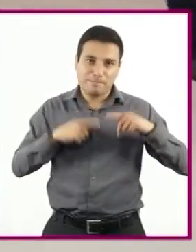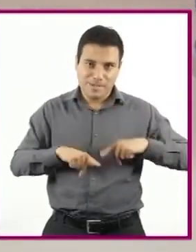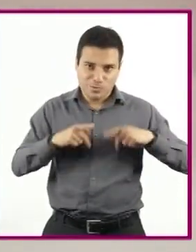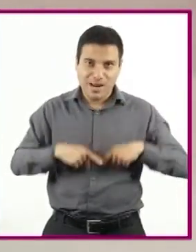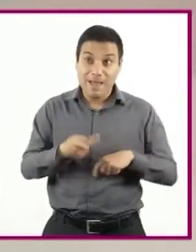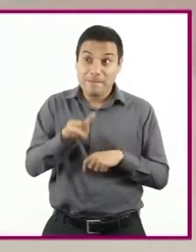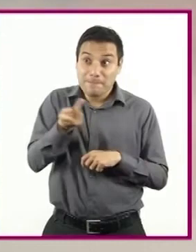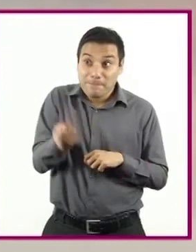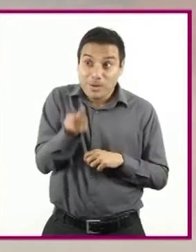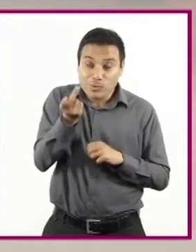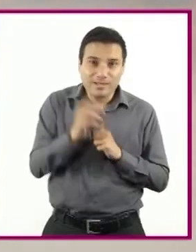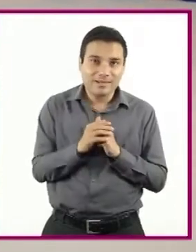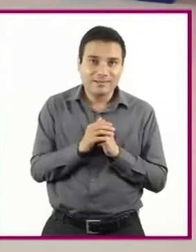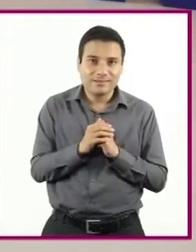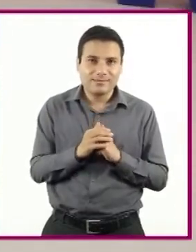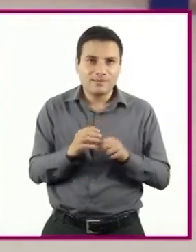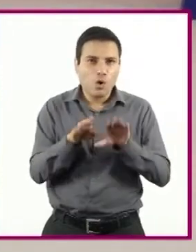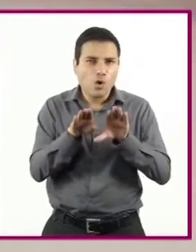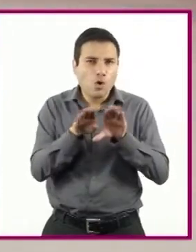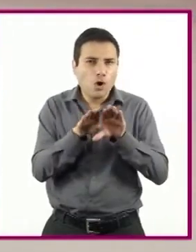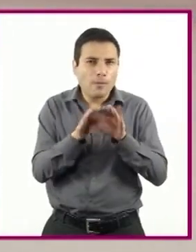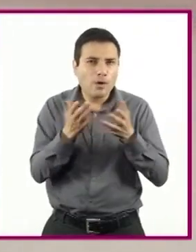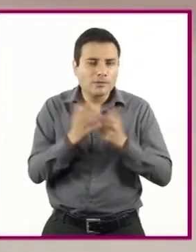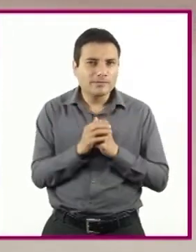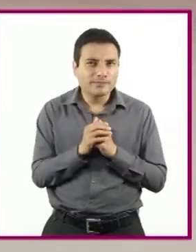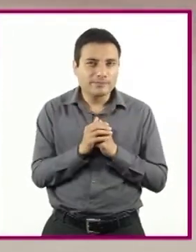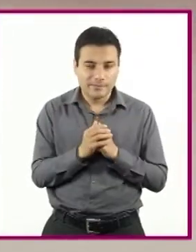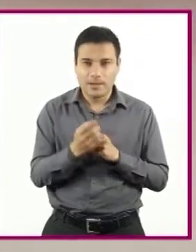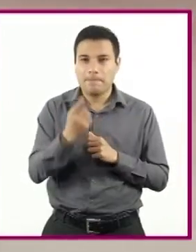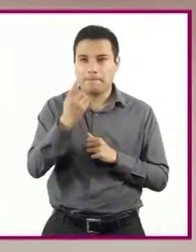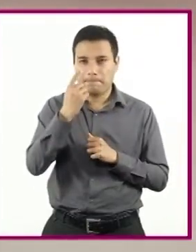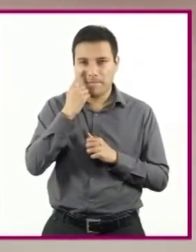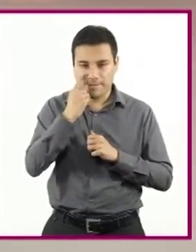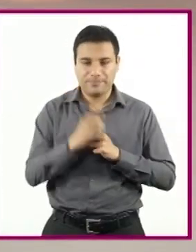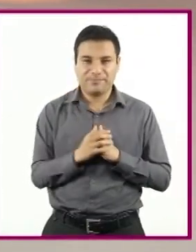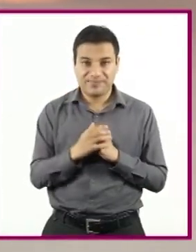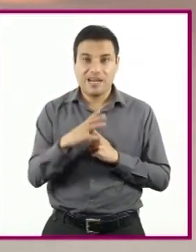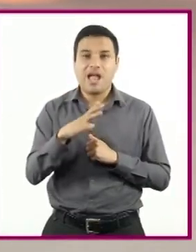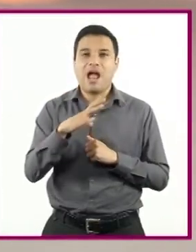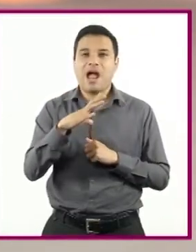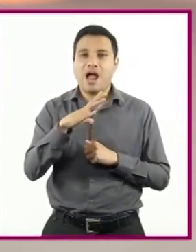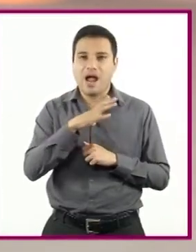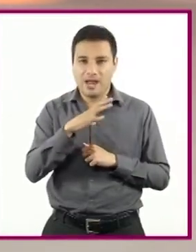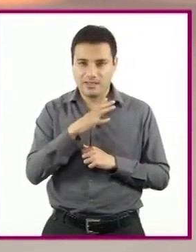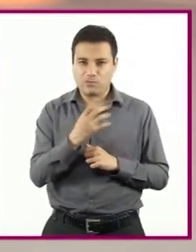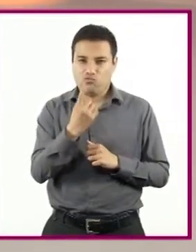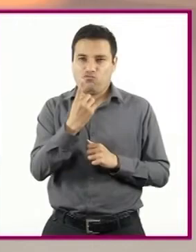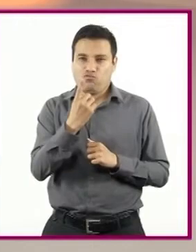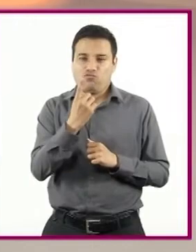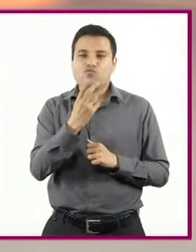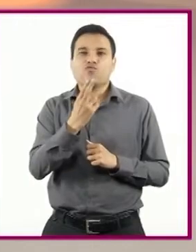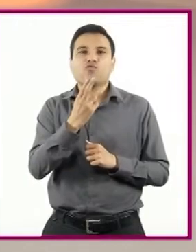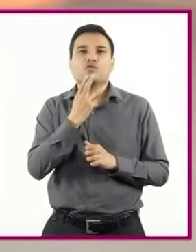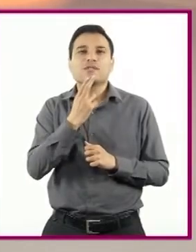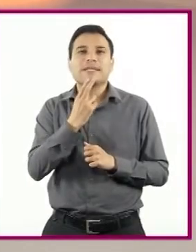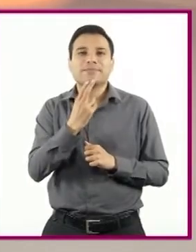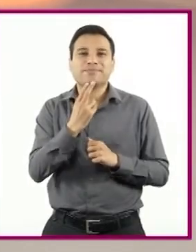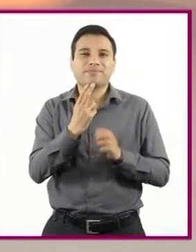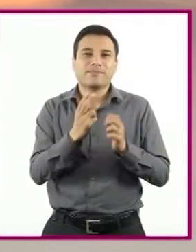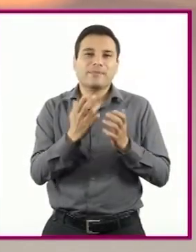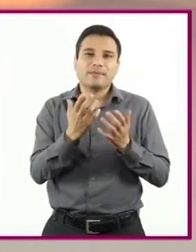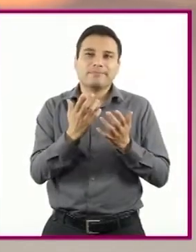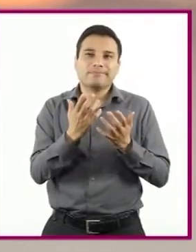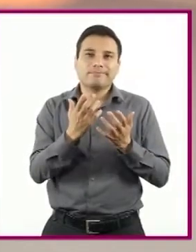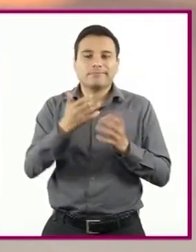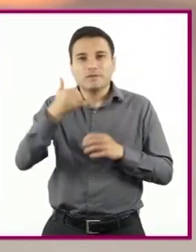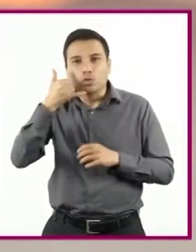y para ello conviene contar con una herramienta que permita registrar las respuestas. Puede ser un dispositivo que grabe